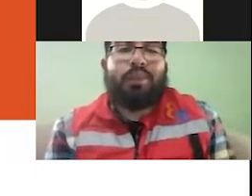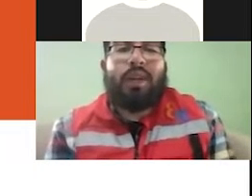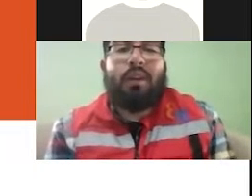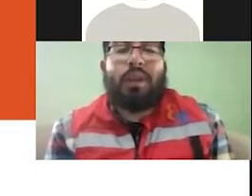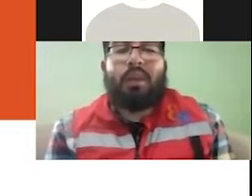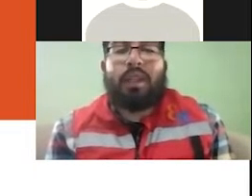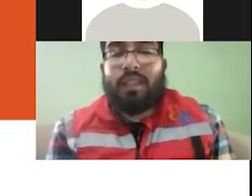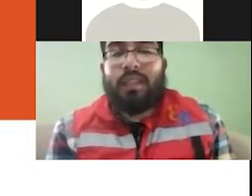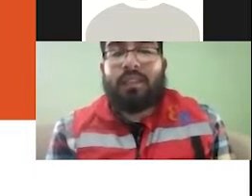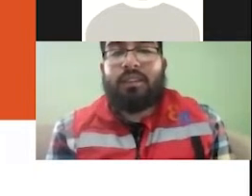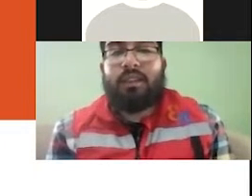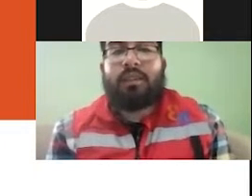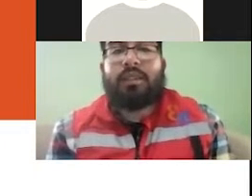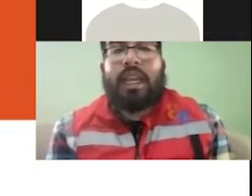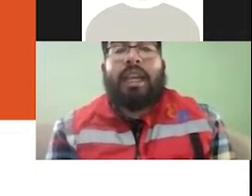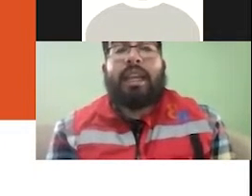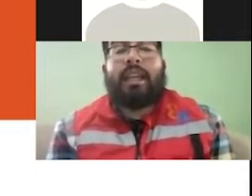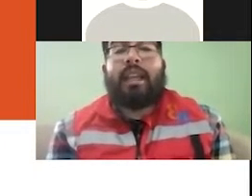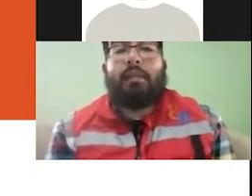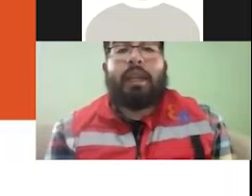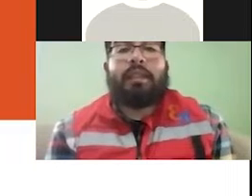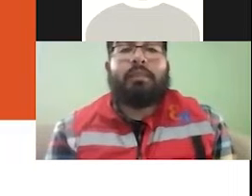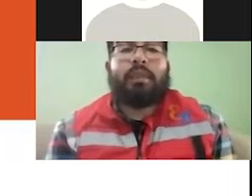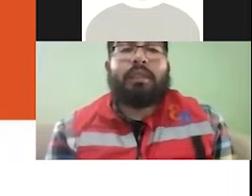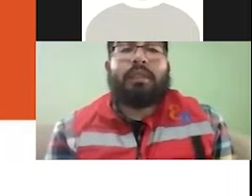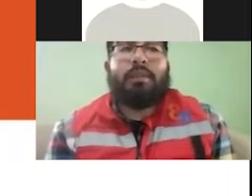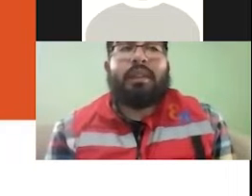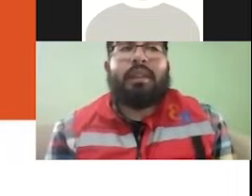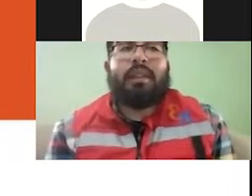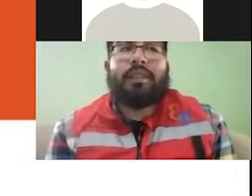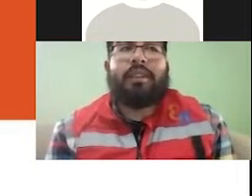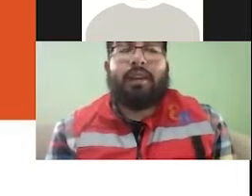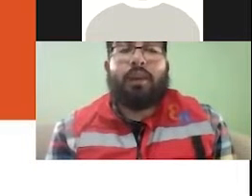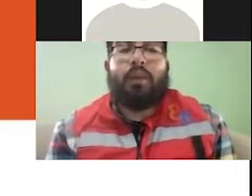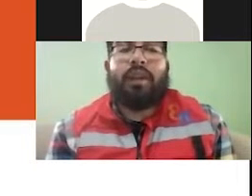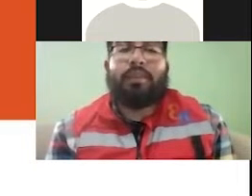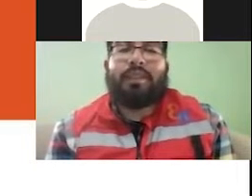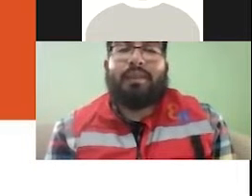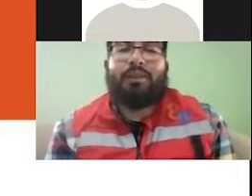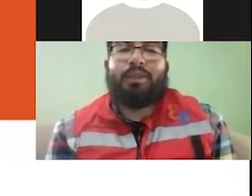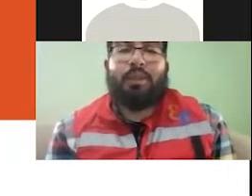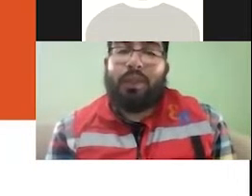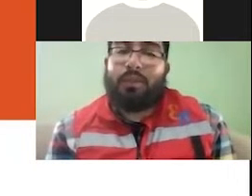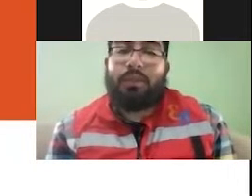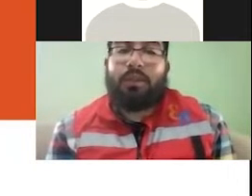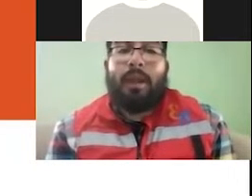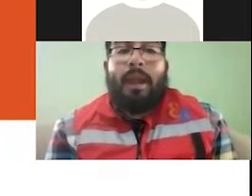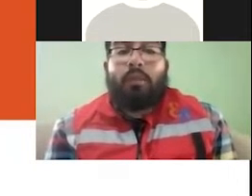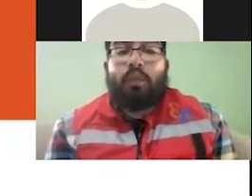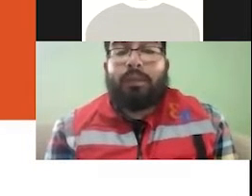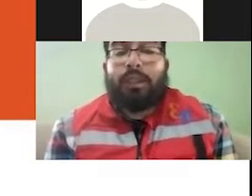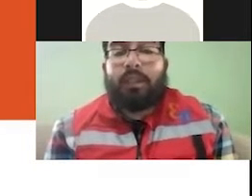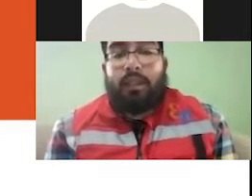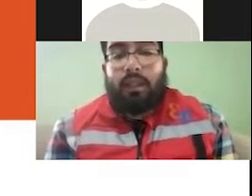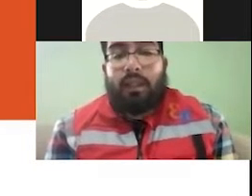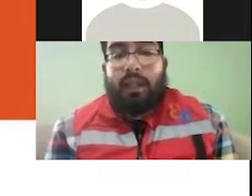porque pues, nunca compramos la señalización, entonces el día de la emergencia pues simplemente nos dijeron evacúen y pues ahí vimos cómo pudimos, ¿no?